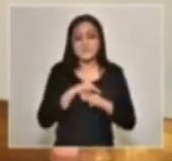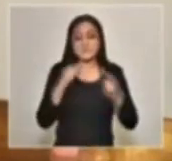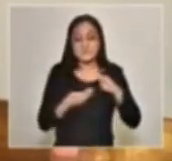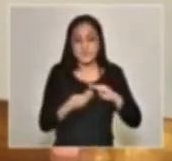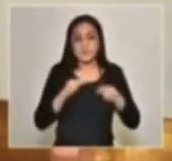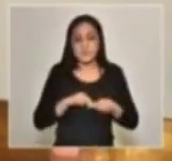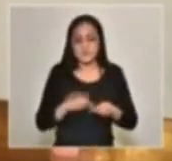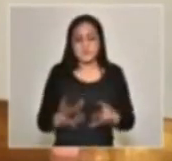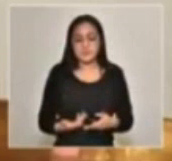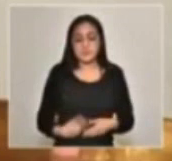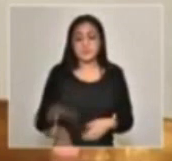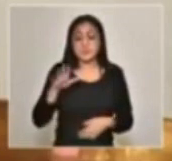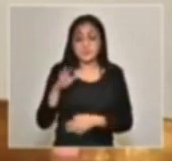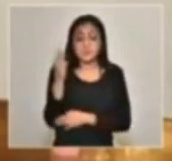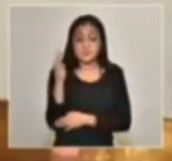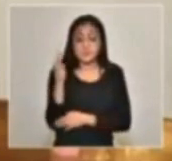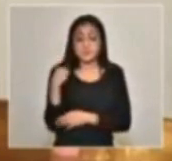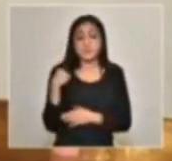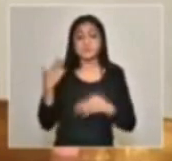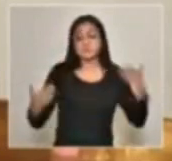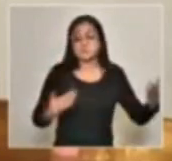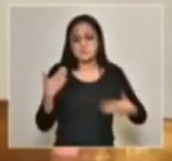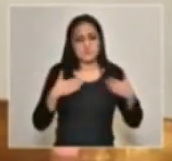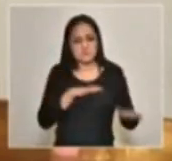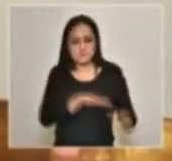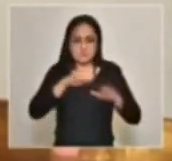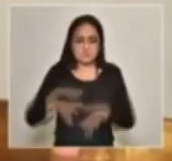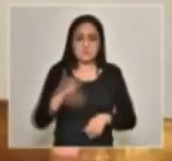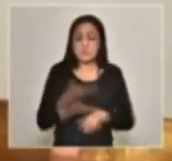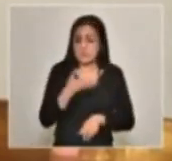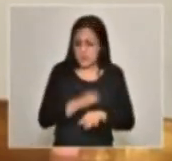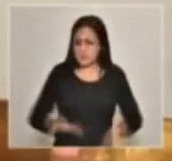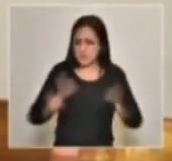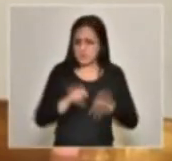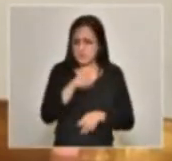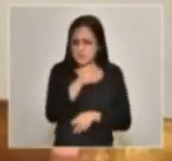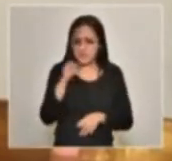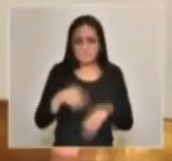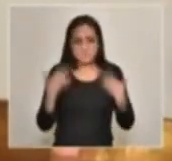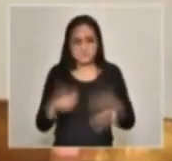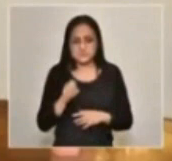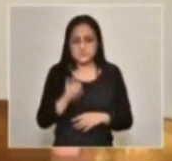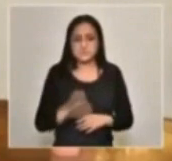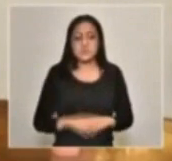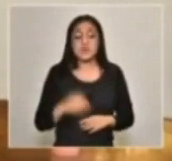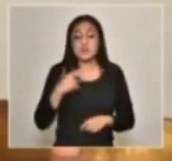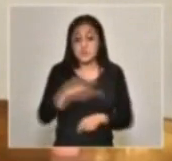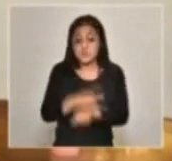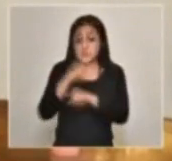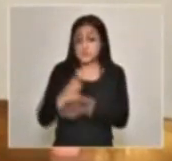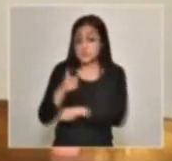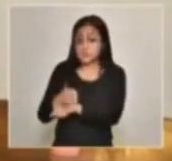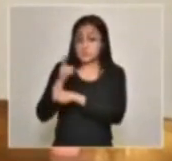del 5 de mayo justo como se realizaba previo a la pandemia también señaló que esta vez el desfile será más grande